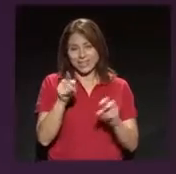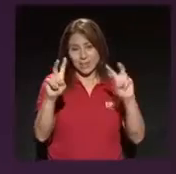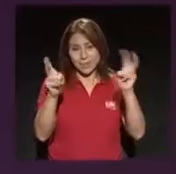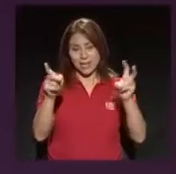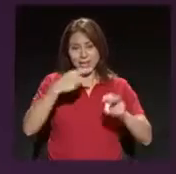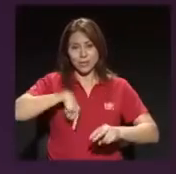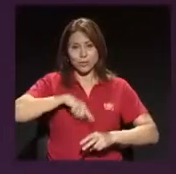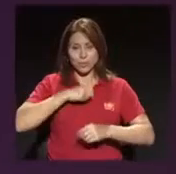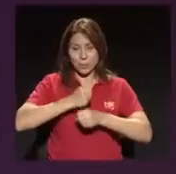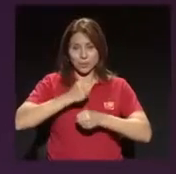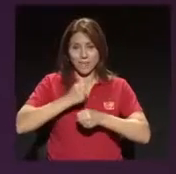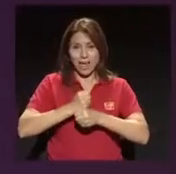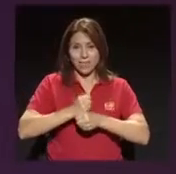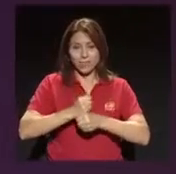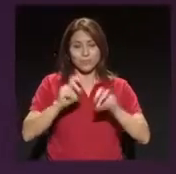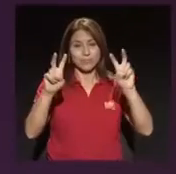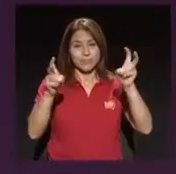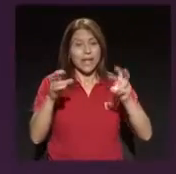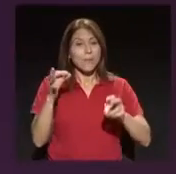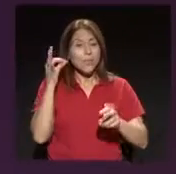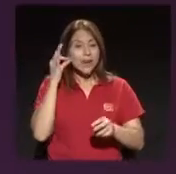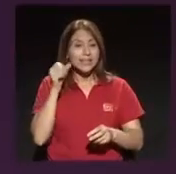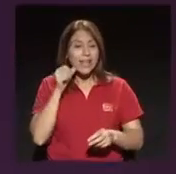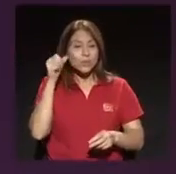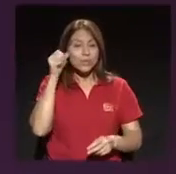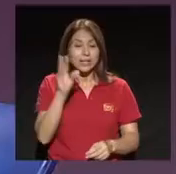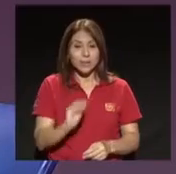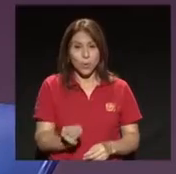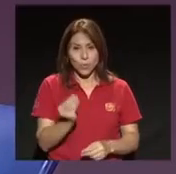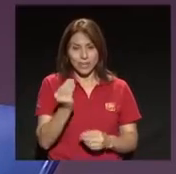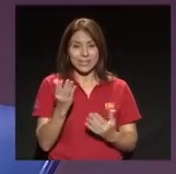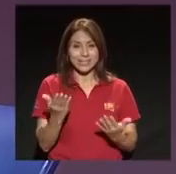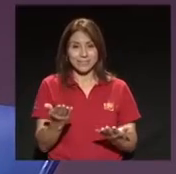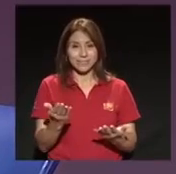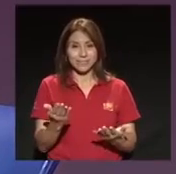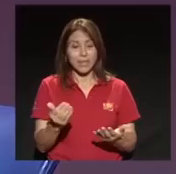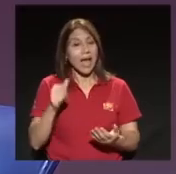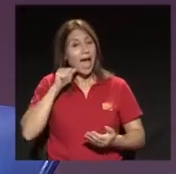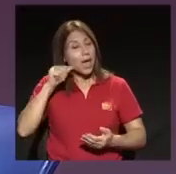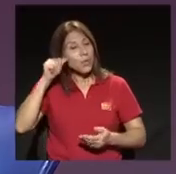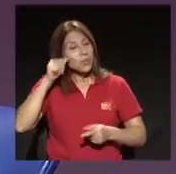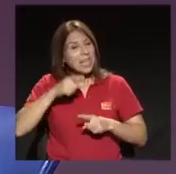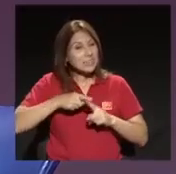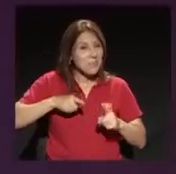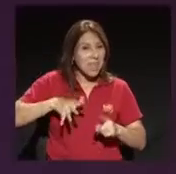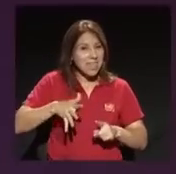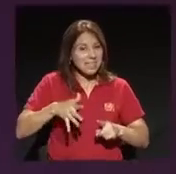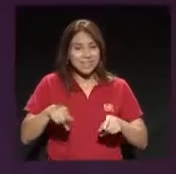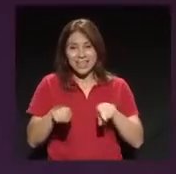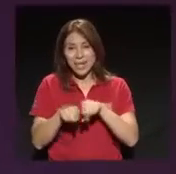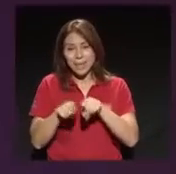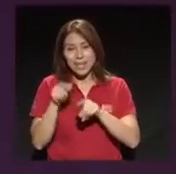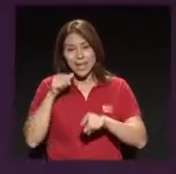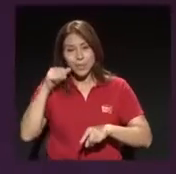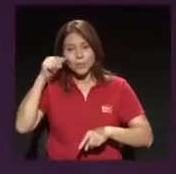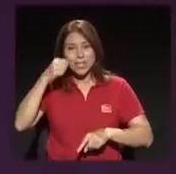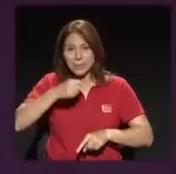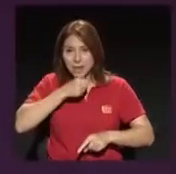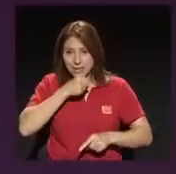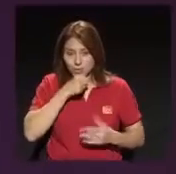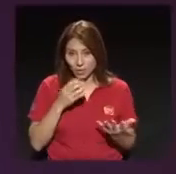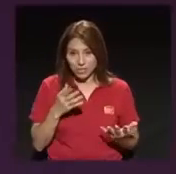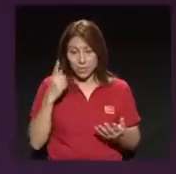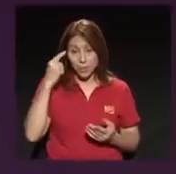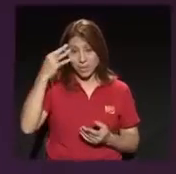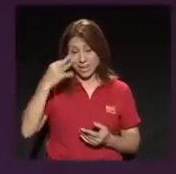estamos trabajando, que es el de las mujeres adultas jóvenes, ¿verdad?, adultas medias y adultas mayores también, inclusive, ¿verdad? Porque